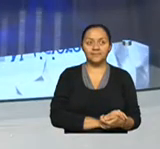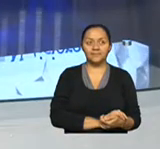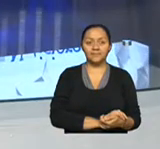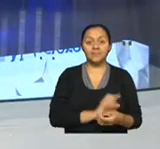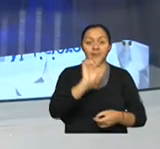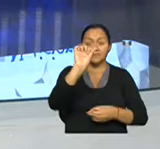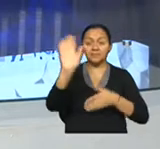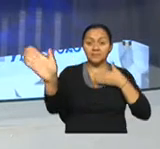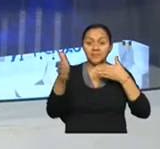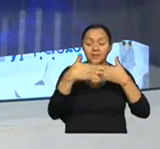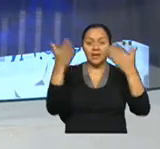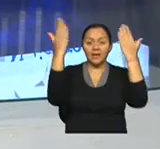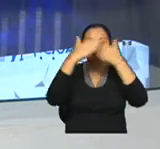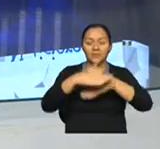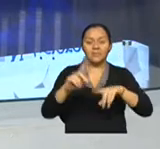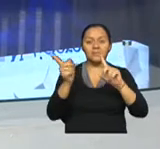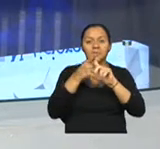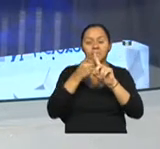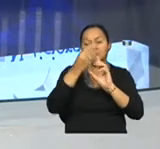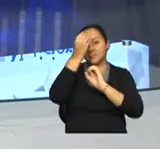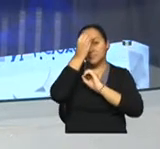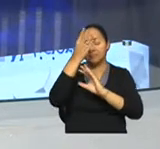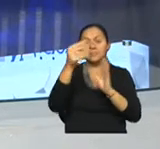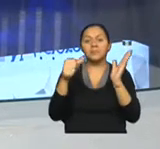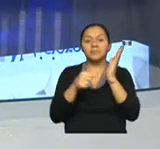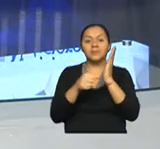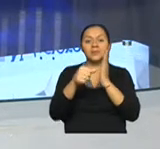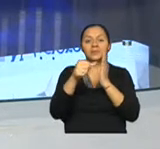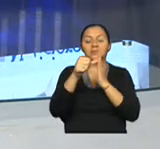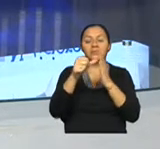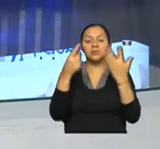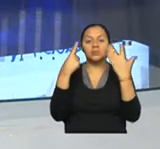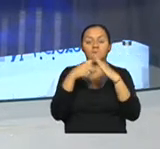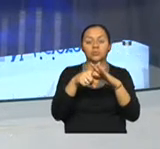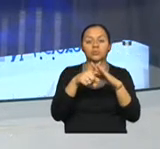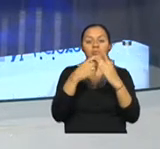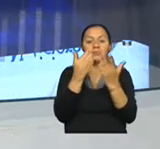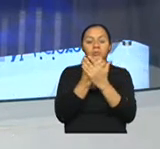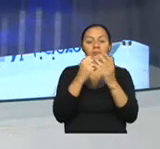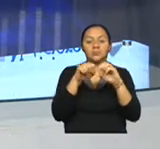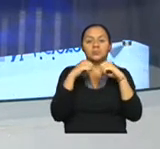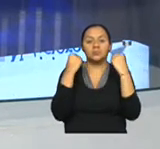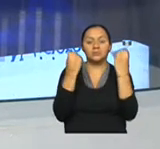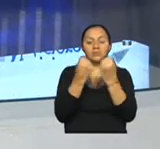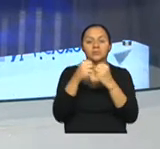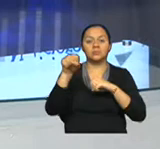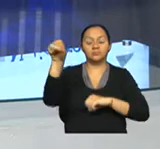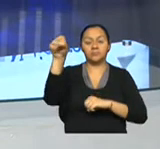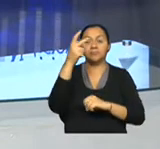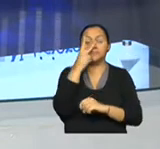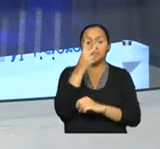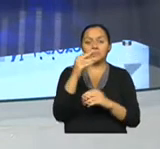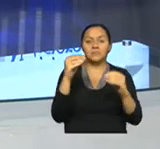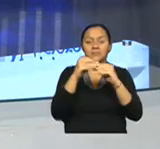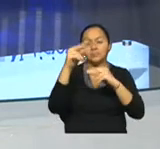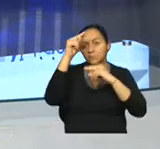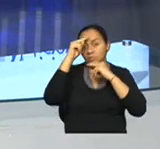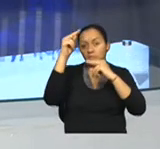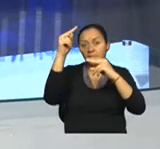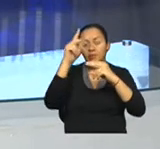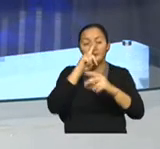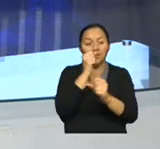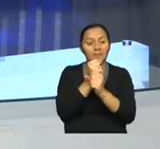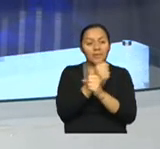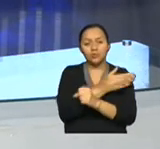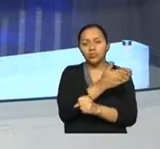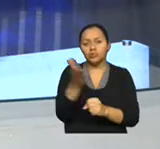Antes de concluir este noticiero, queremos contarles que el ministro de Inclusión Económica y Social, Mies Iván Espinel, realizó un homenaje a los funcionarios